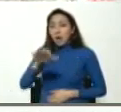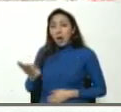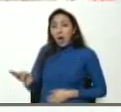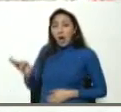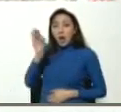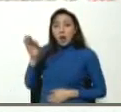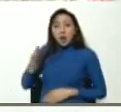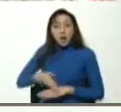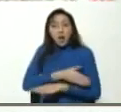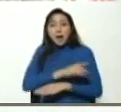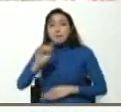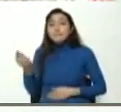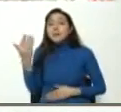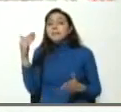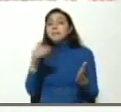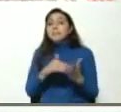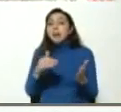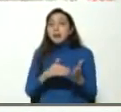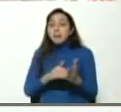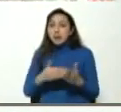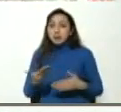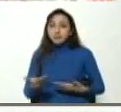primera vez